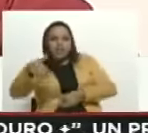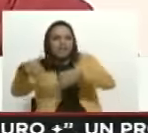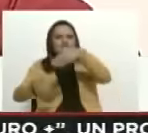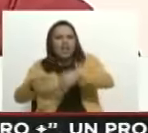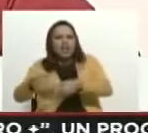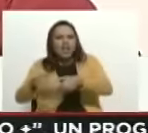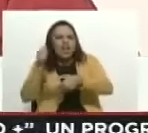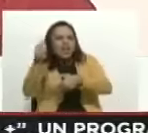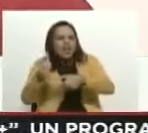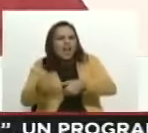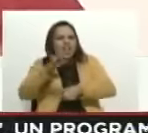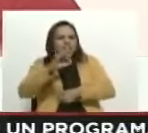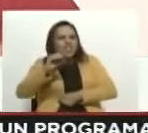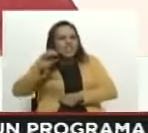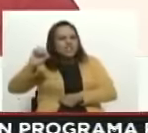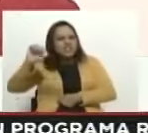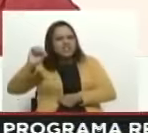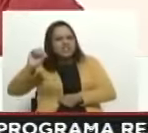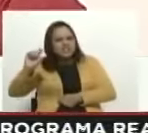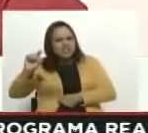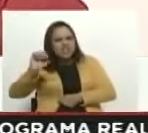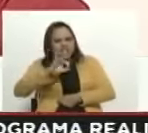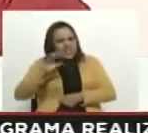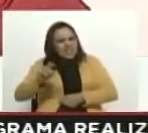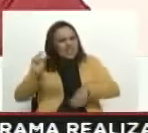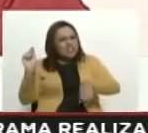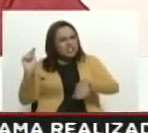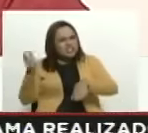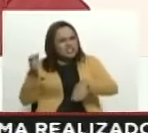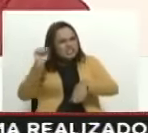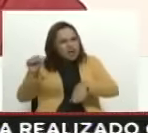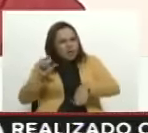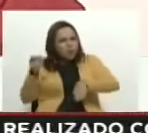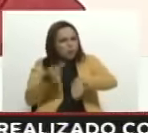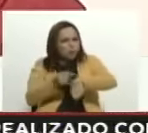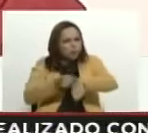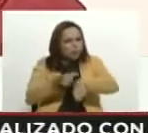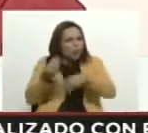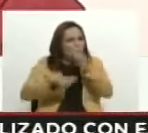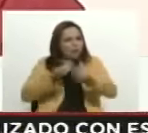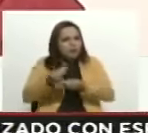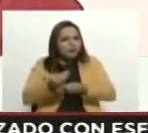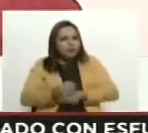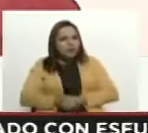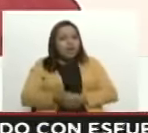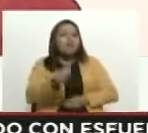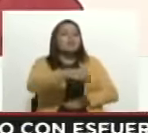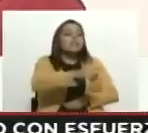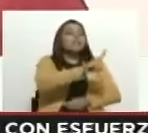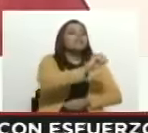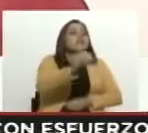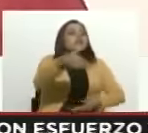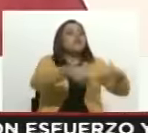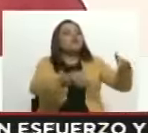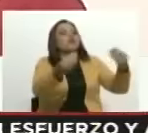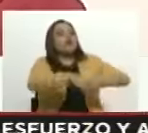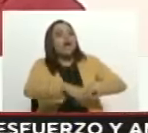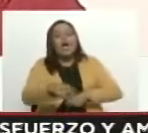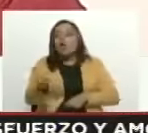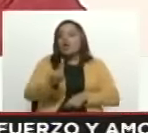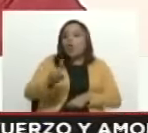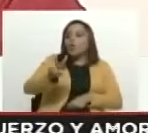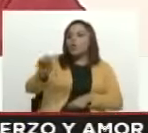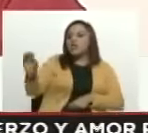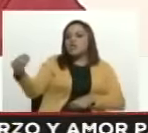segundos. ¿En qué? ¿Dónde? ¿Cuándo? ¿Cómo lo hacen? Ah, fácil, súmale 100, no, 200, pero a la otra me le pone